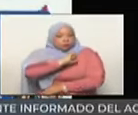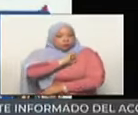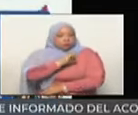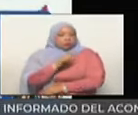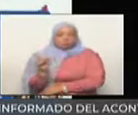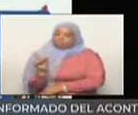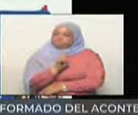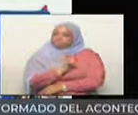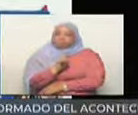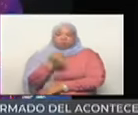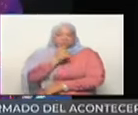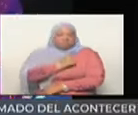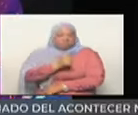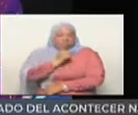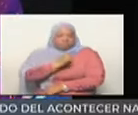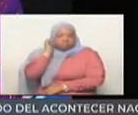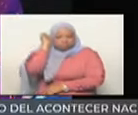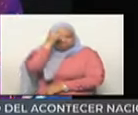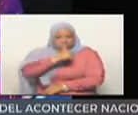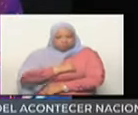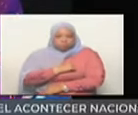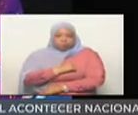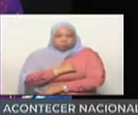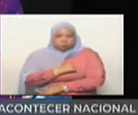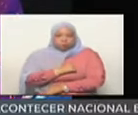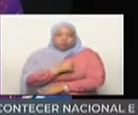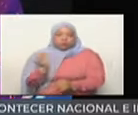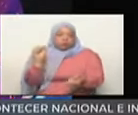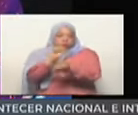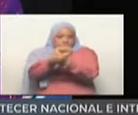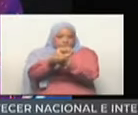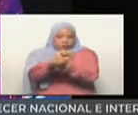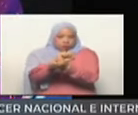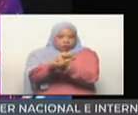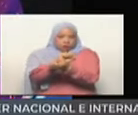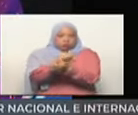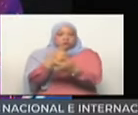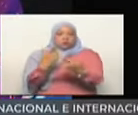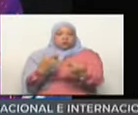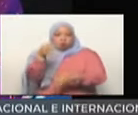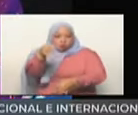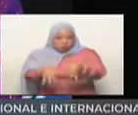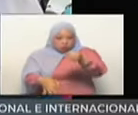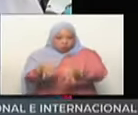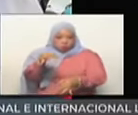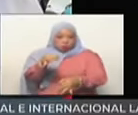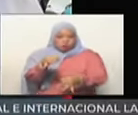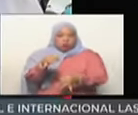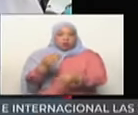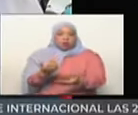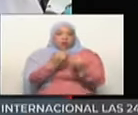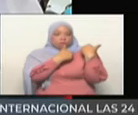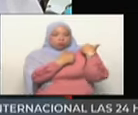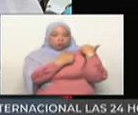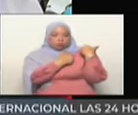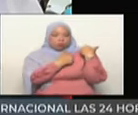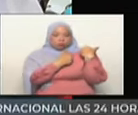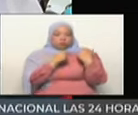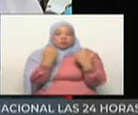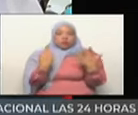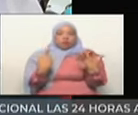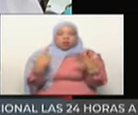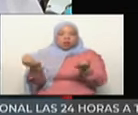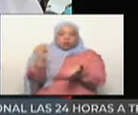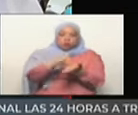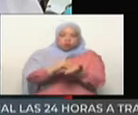no, aguantemos esto, están capturados, están enjuiciados los responsables de esos 6